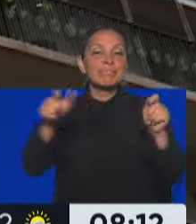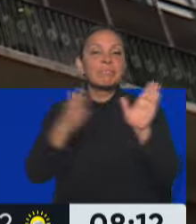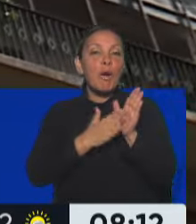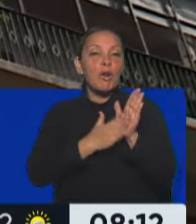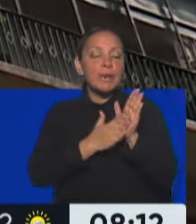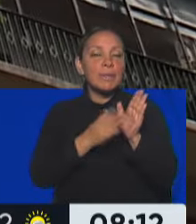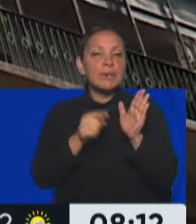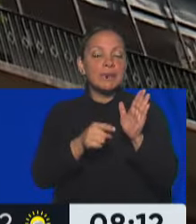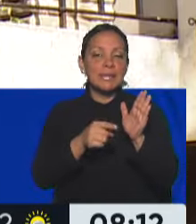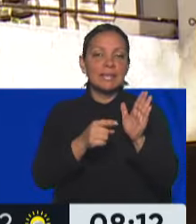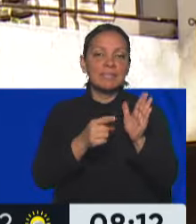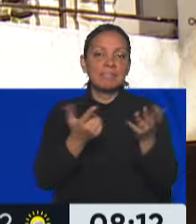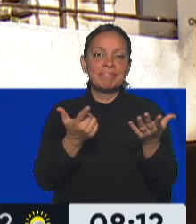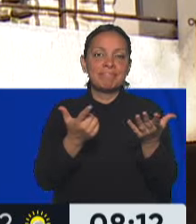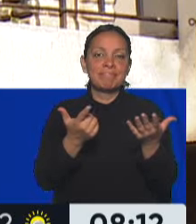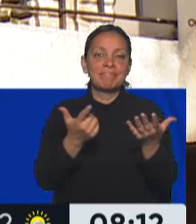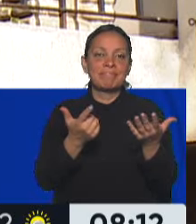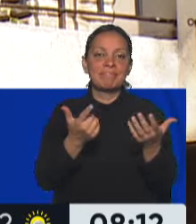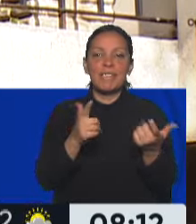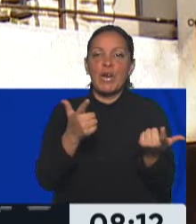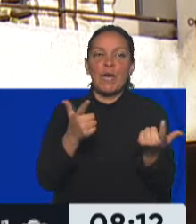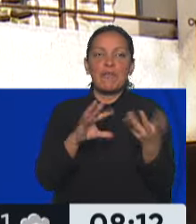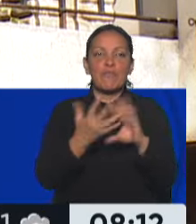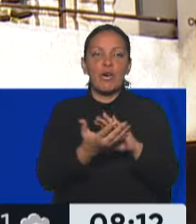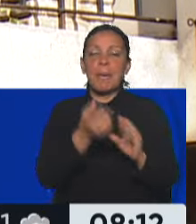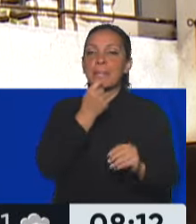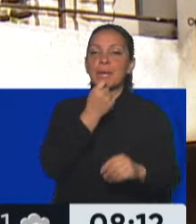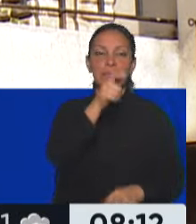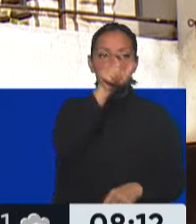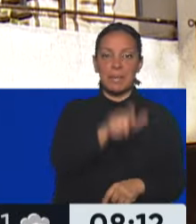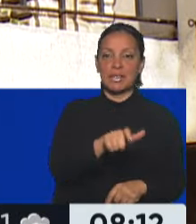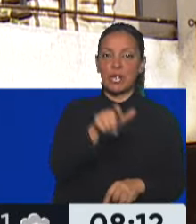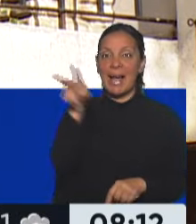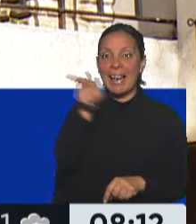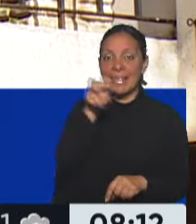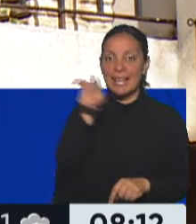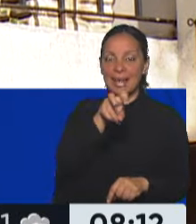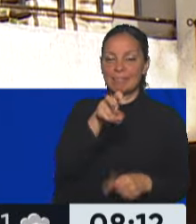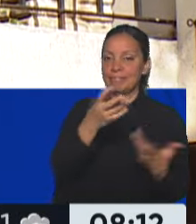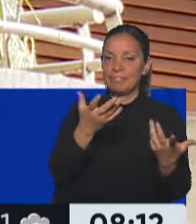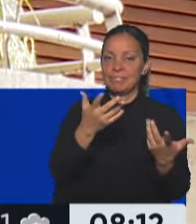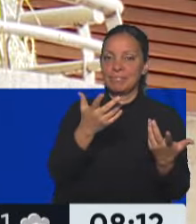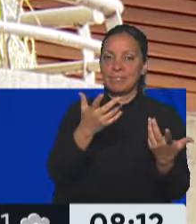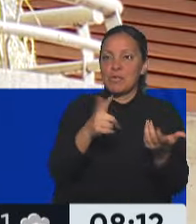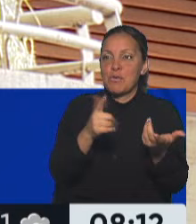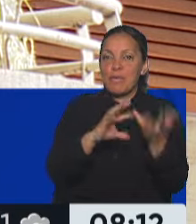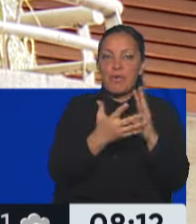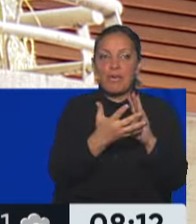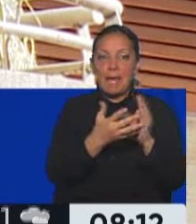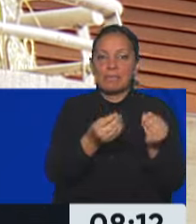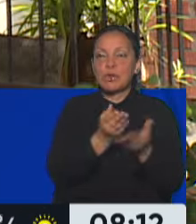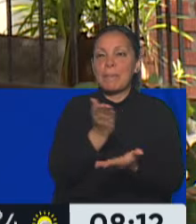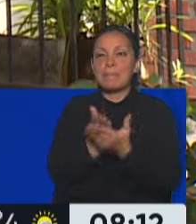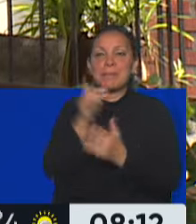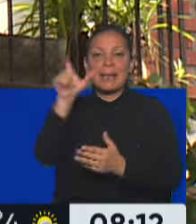que no pueden justificar por ejemplo inquilinos que no podían justificar el alquiler que pagaban y le pedían al locador o sea el